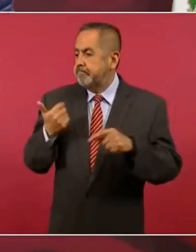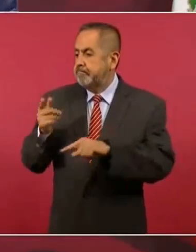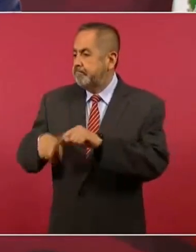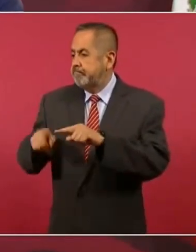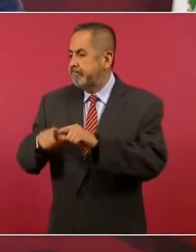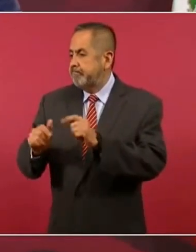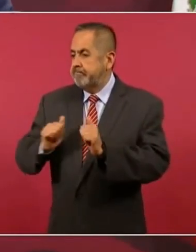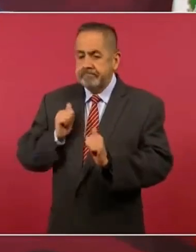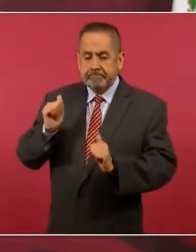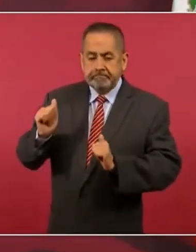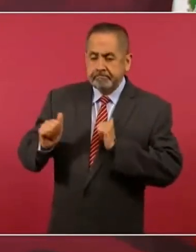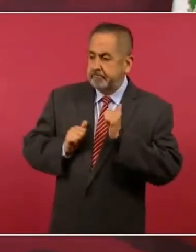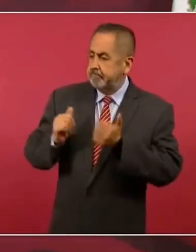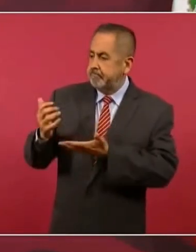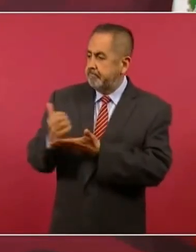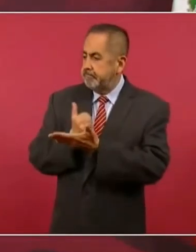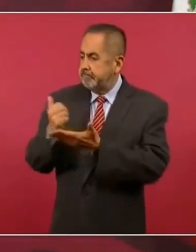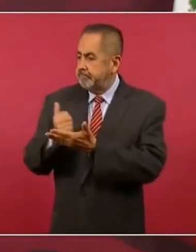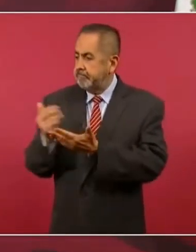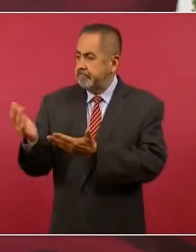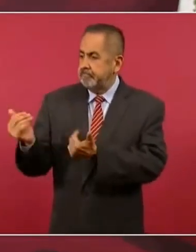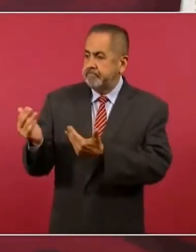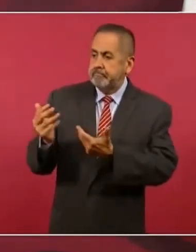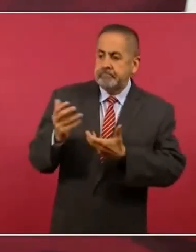bienes de la nación